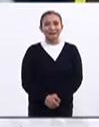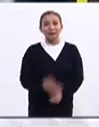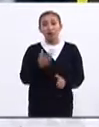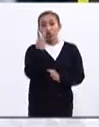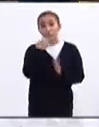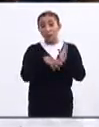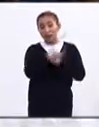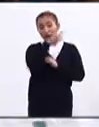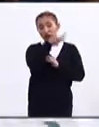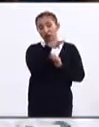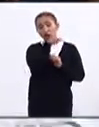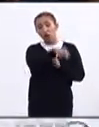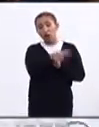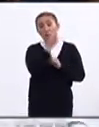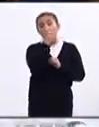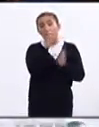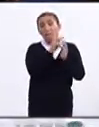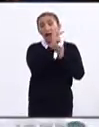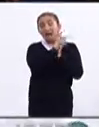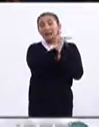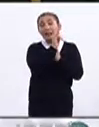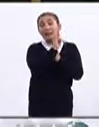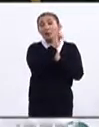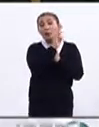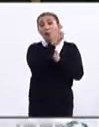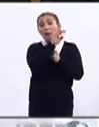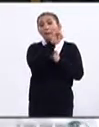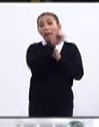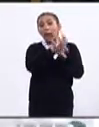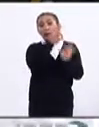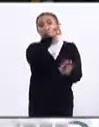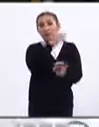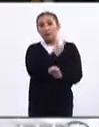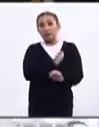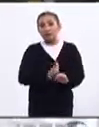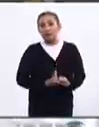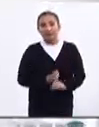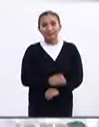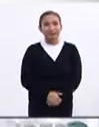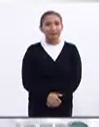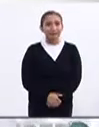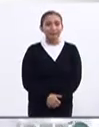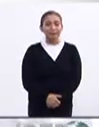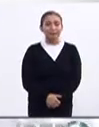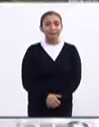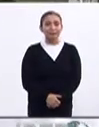Durante 2018, 9 países de Iberoamérica tuvieron elecciones presidenciales.